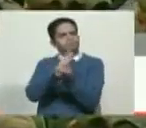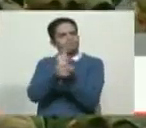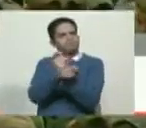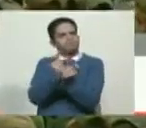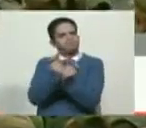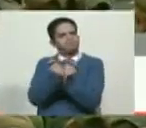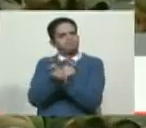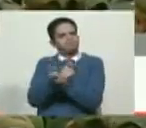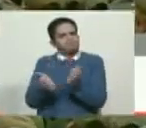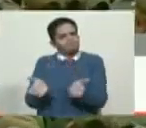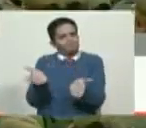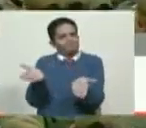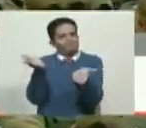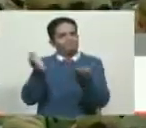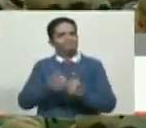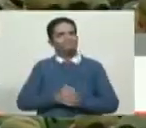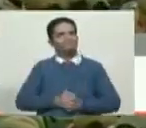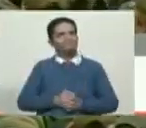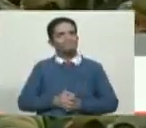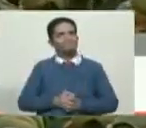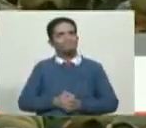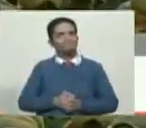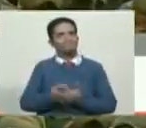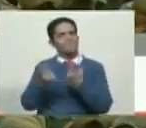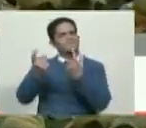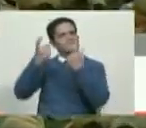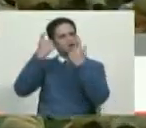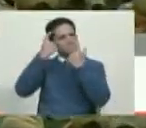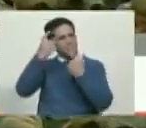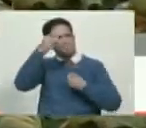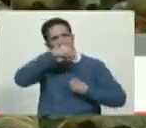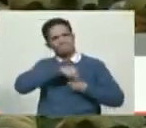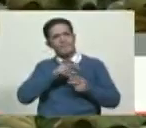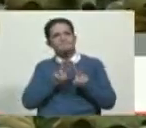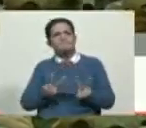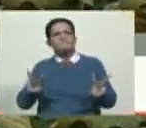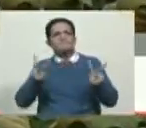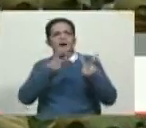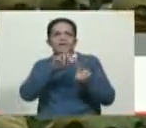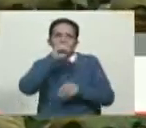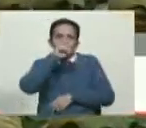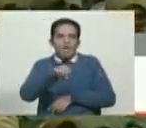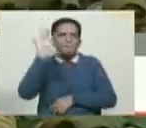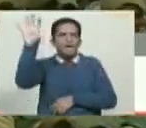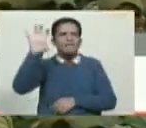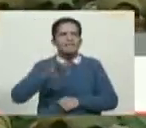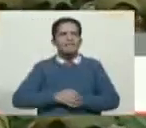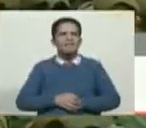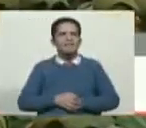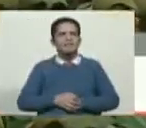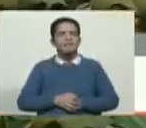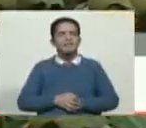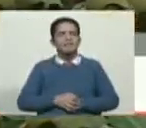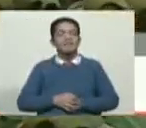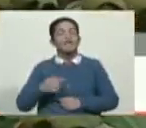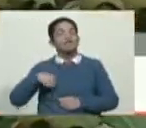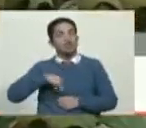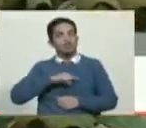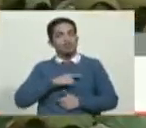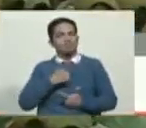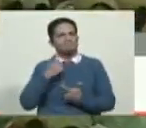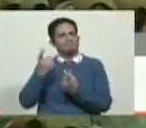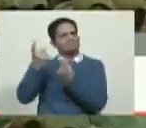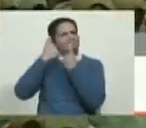fraguando, se ha venido formando en sus valores patrióticos, y nos hemos venido fraguando